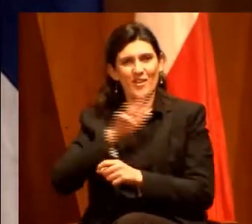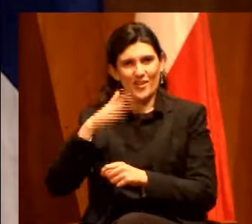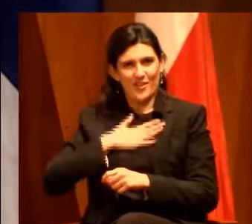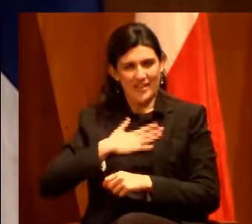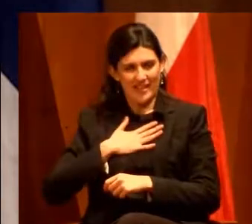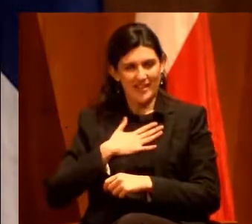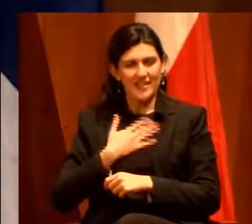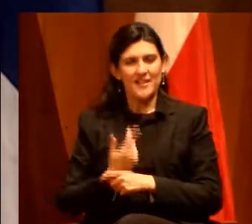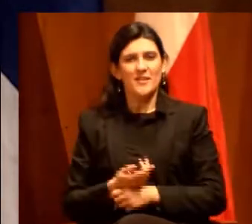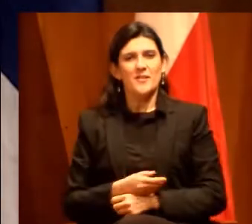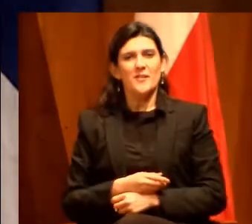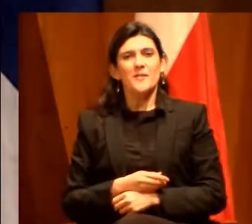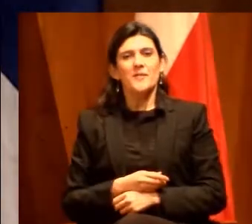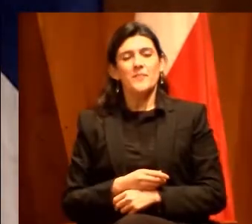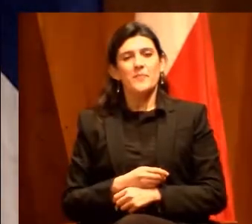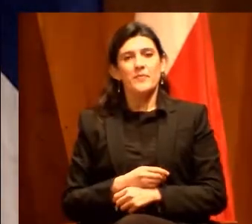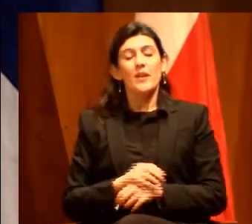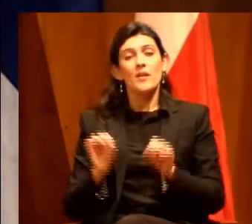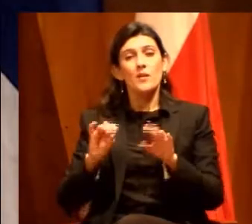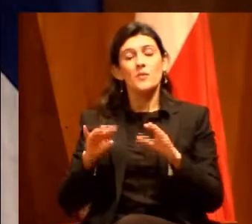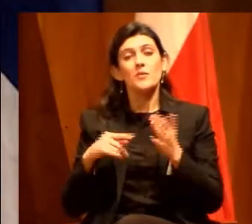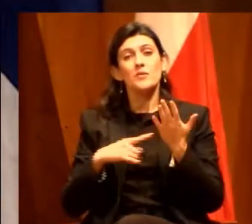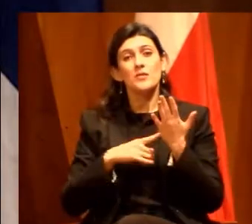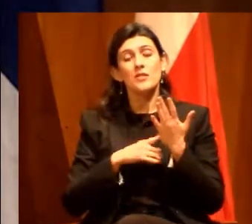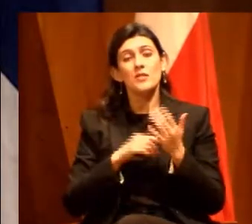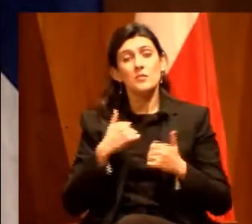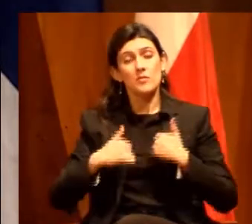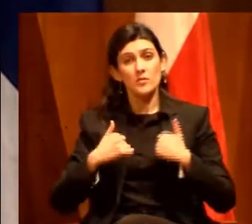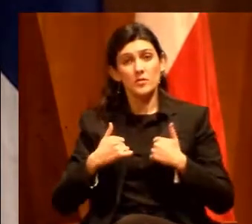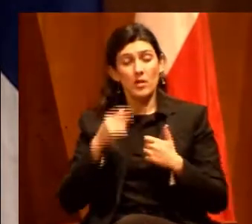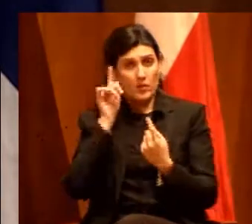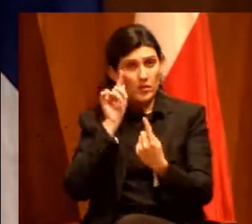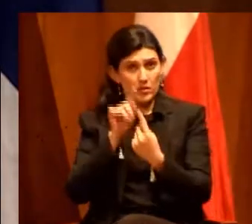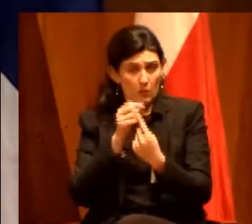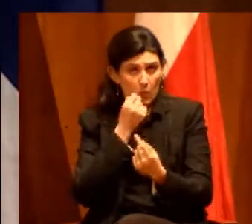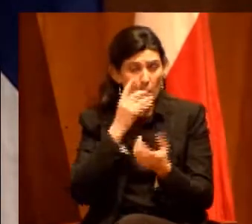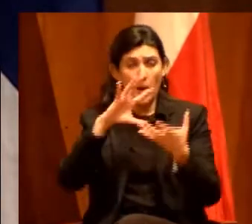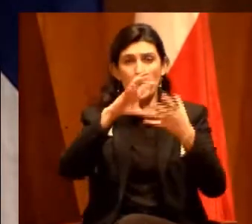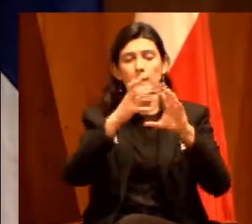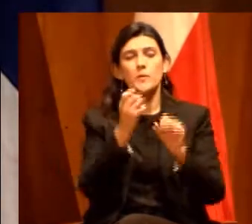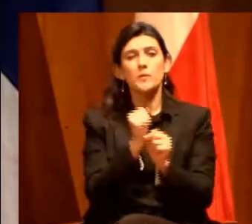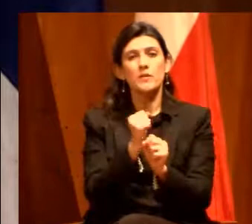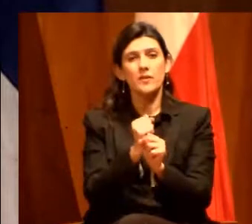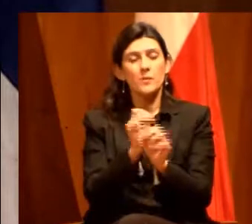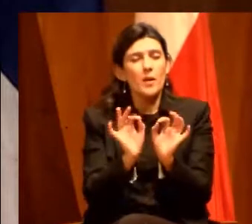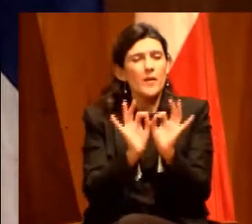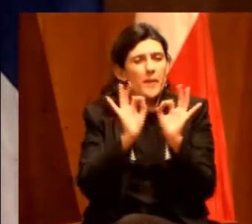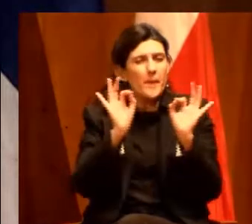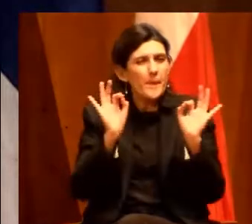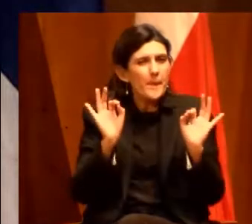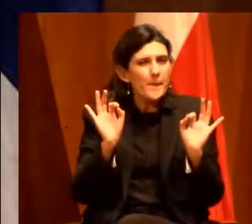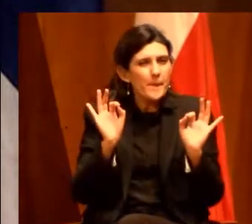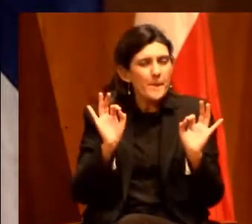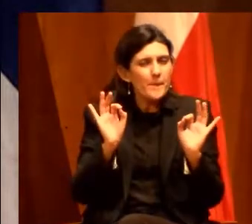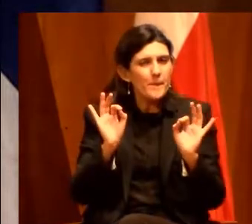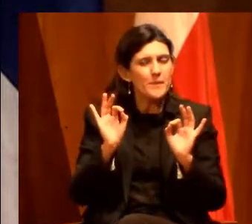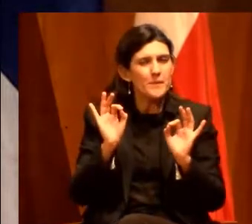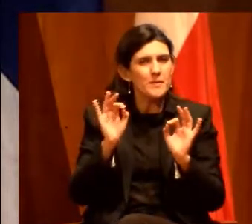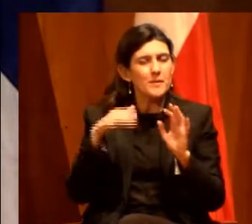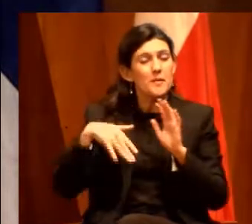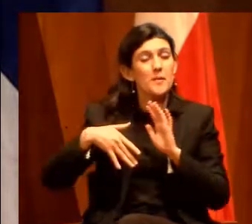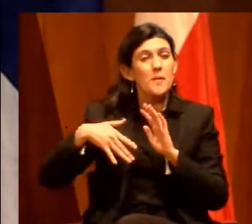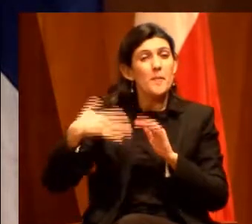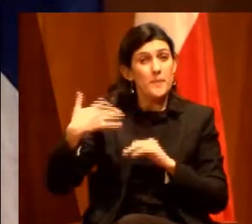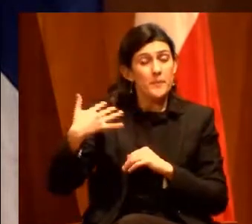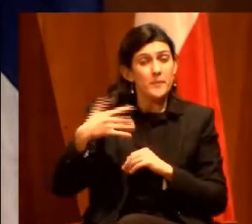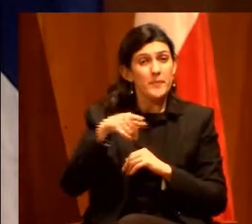superior técnico-profesional tiene como objetivo el mundo del trabajo, con especial énfasis como un espacio de despliegue de los proyectos